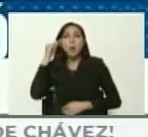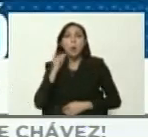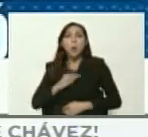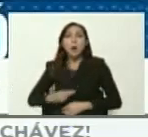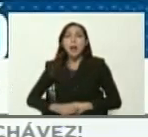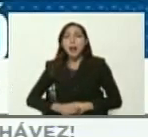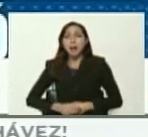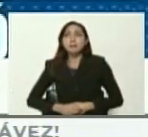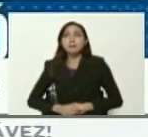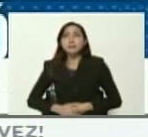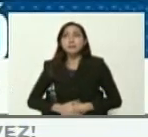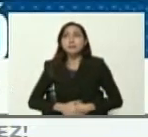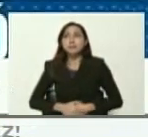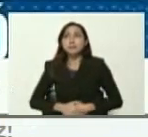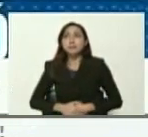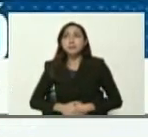bolivariana.